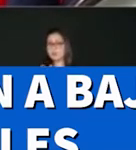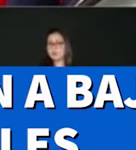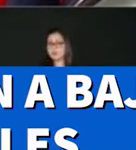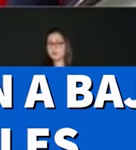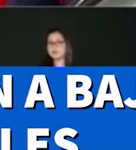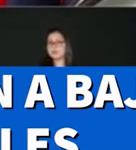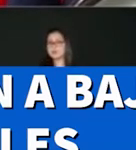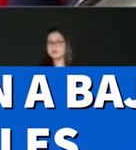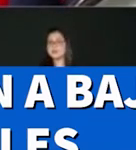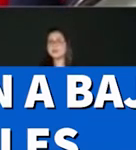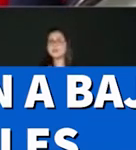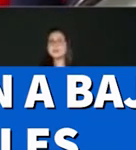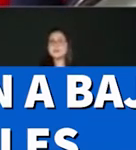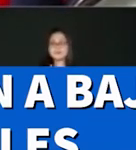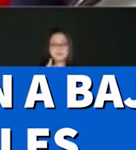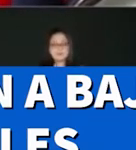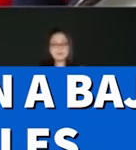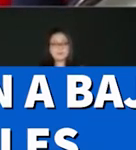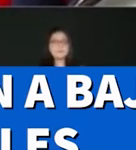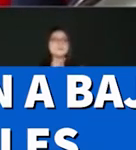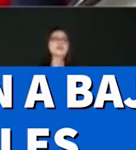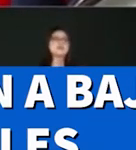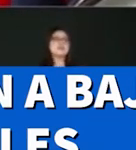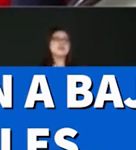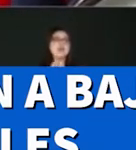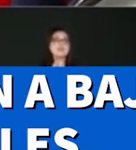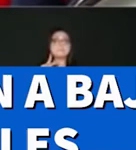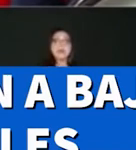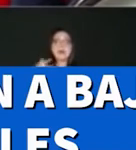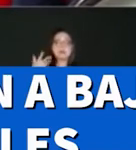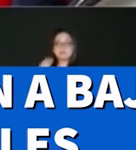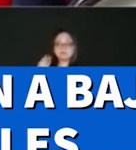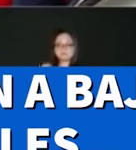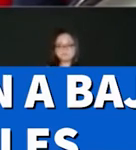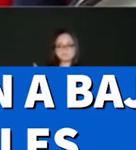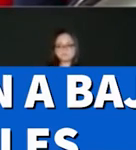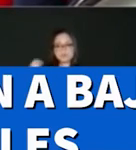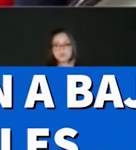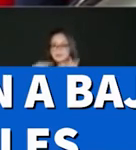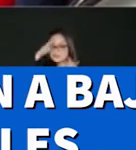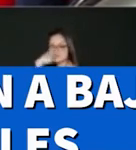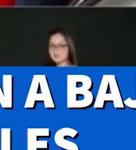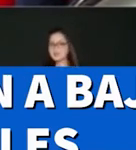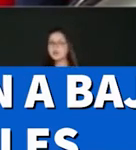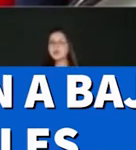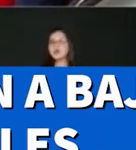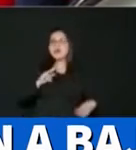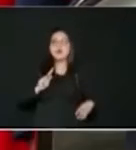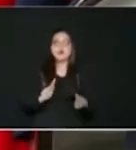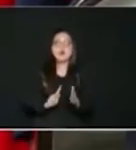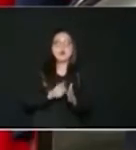terminemos la refinería que vamos a construir en México y se rehabiliten